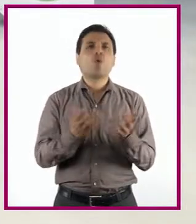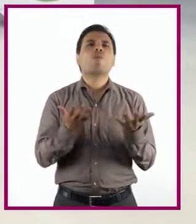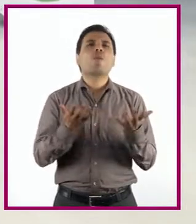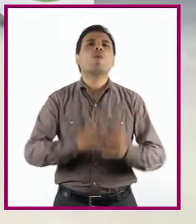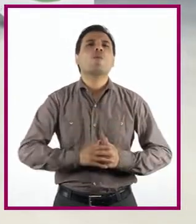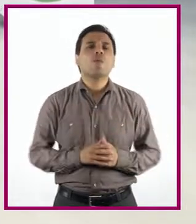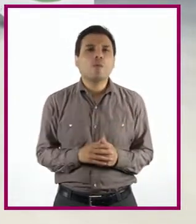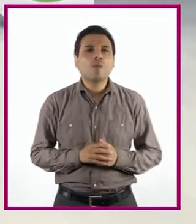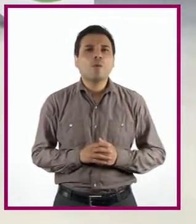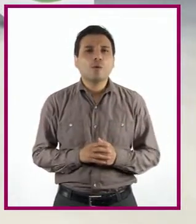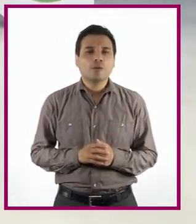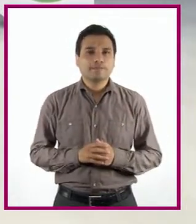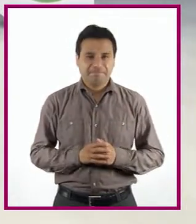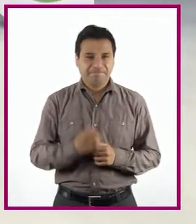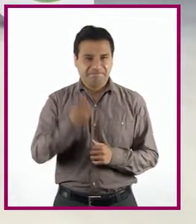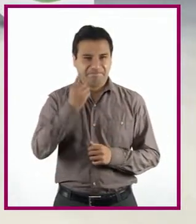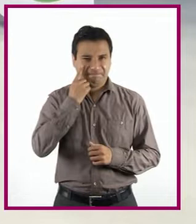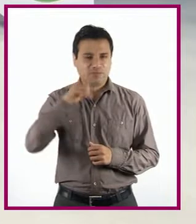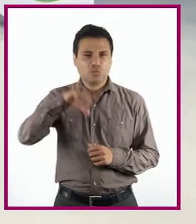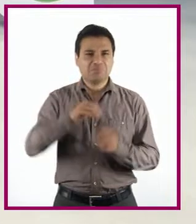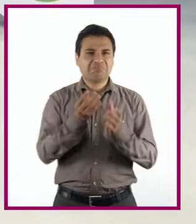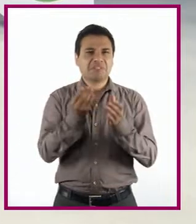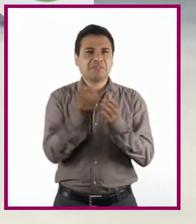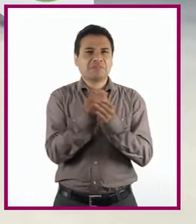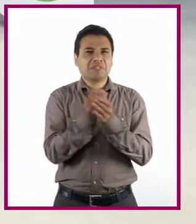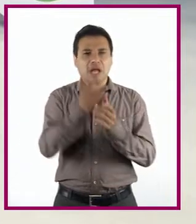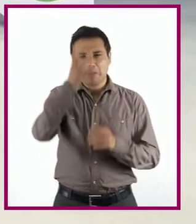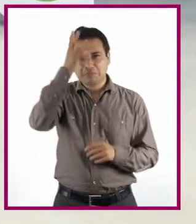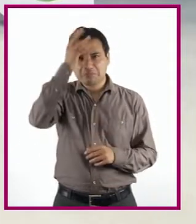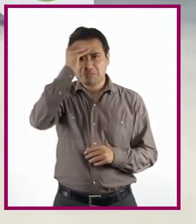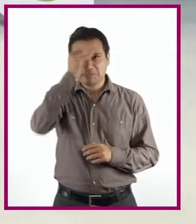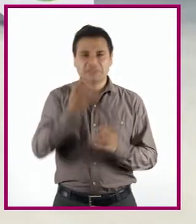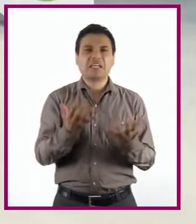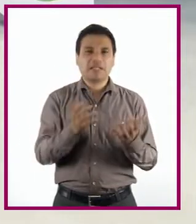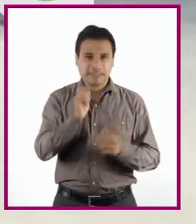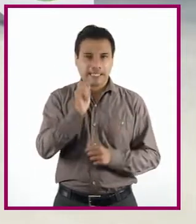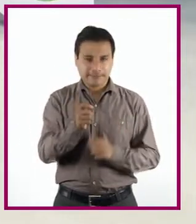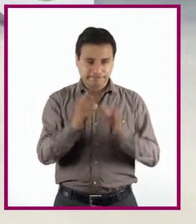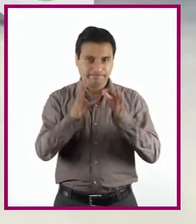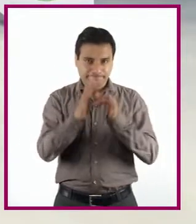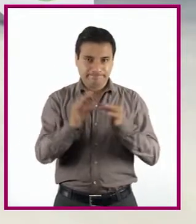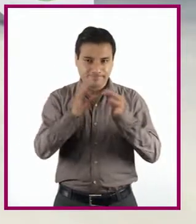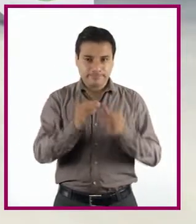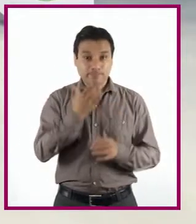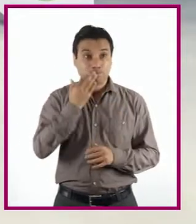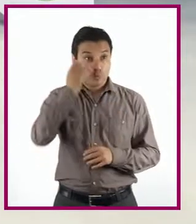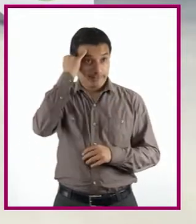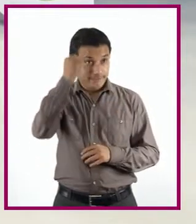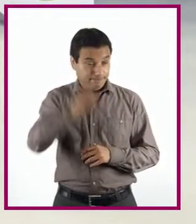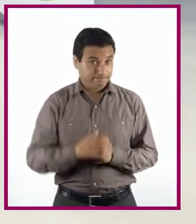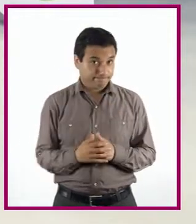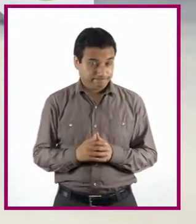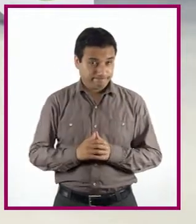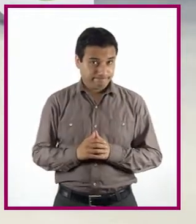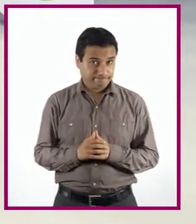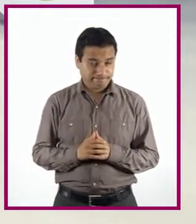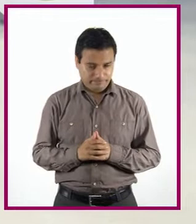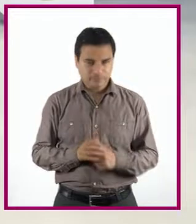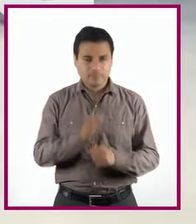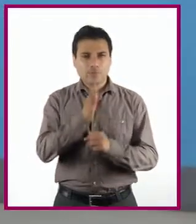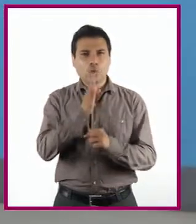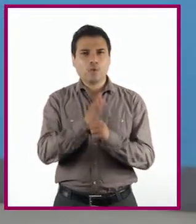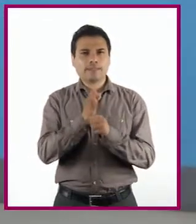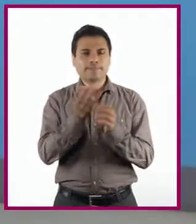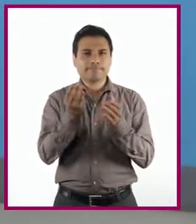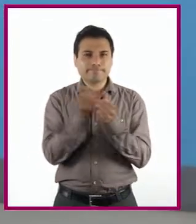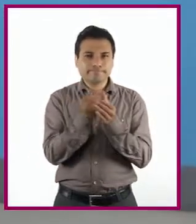decimos a todas y todos lo que aprenderemos en esta sesión. Me parece una muy buena idea, maestra. En esta